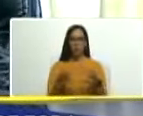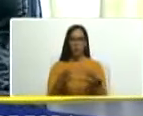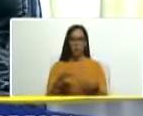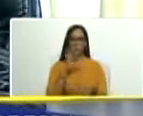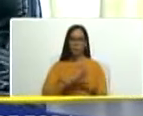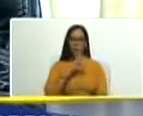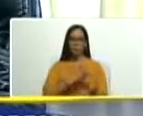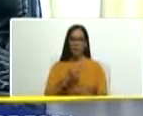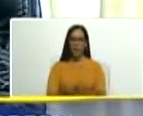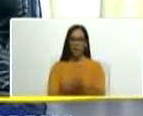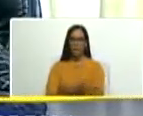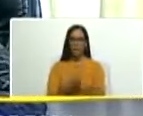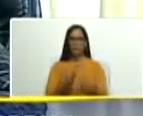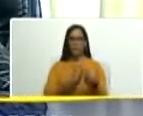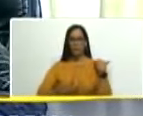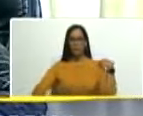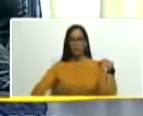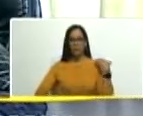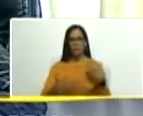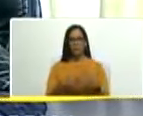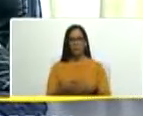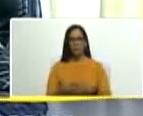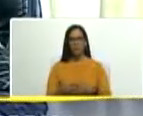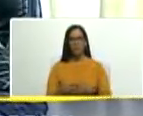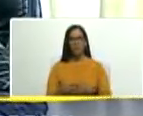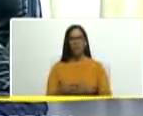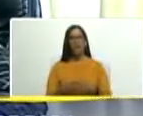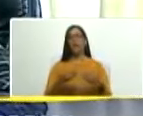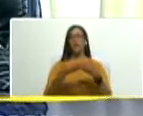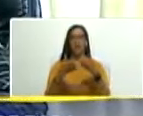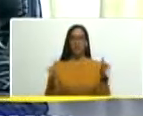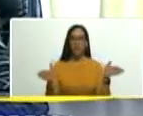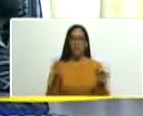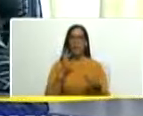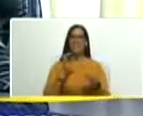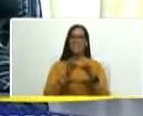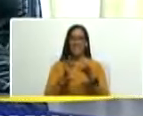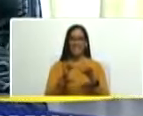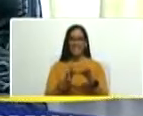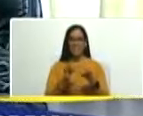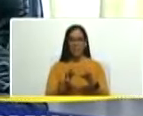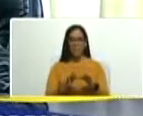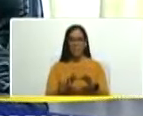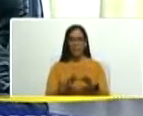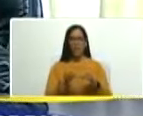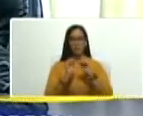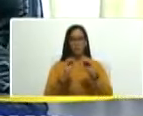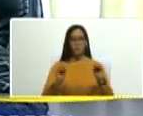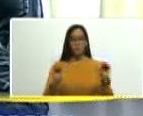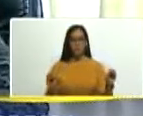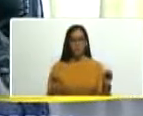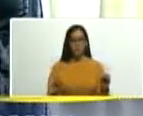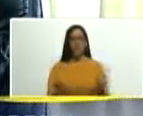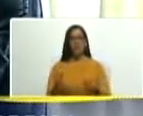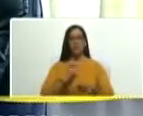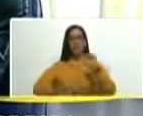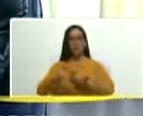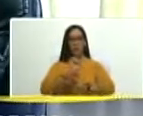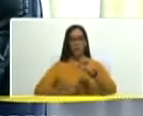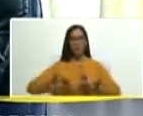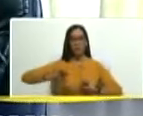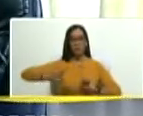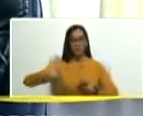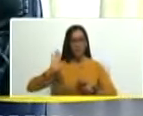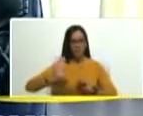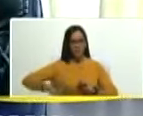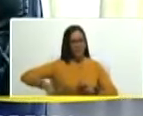sociales hermanados, presidente. Ahí abrimos en septiembre con el llamado que se hizo en defensa del Esequibo. Fuimos pioneros